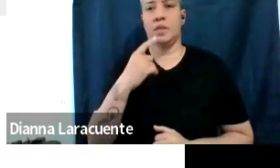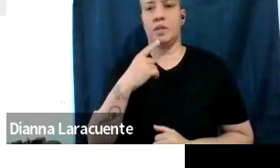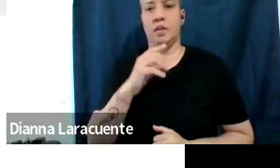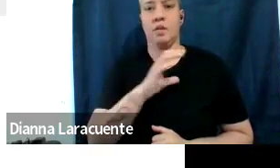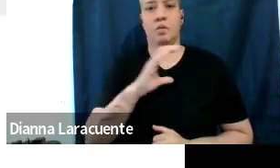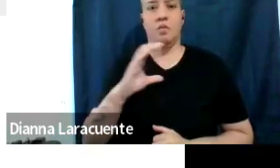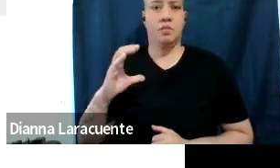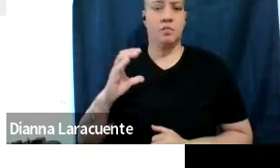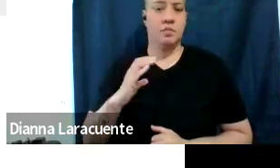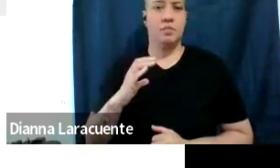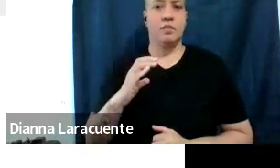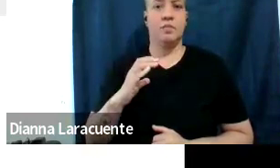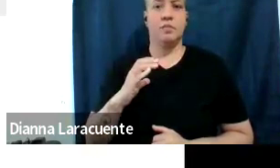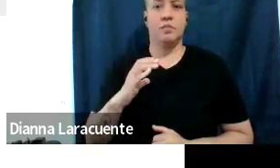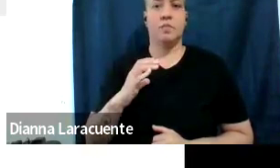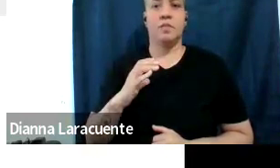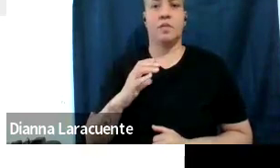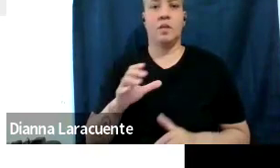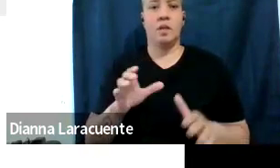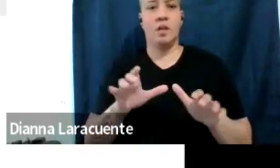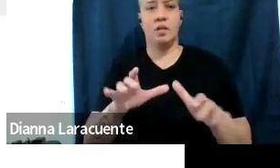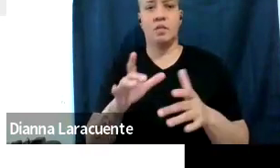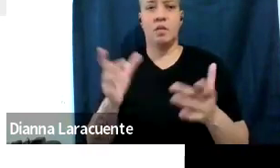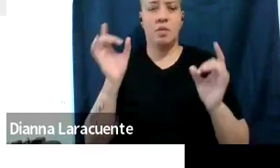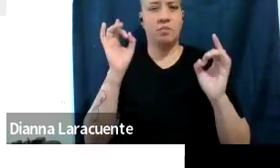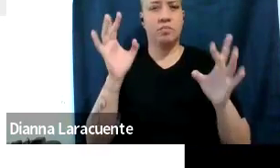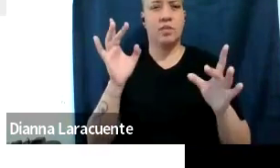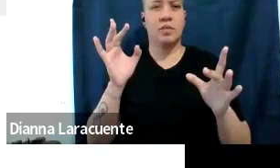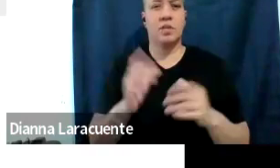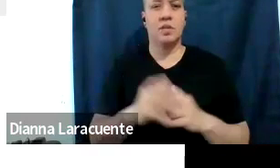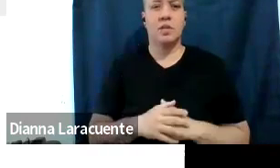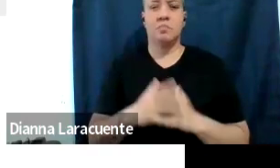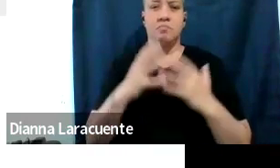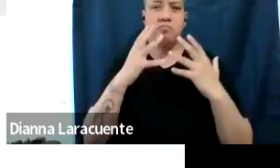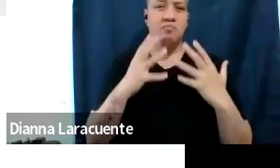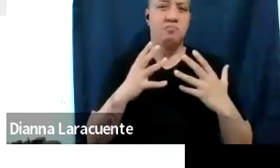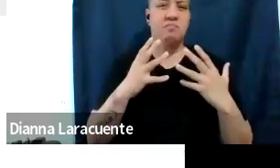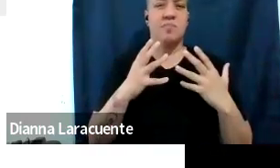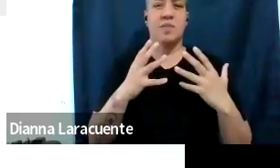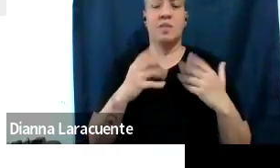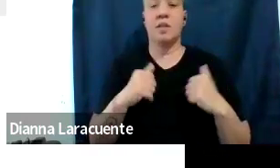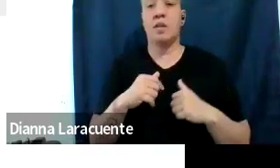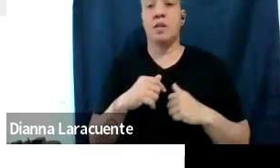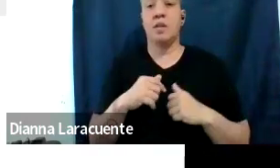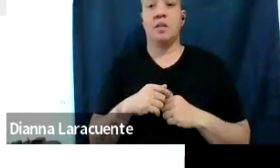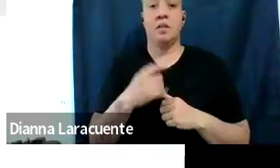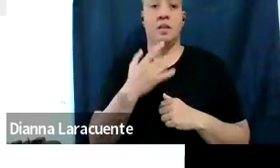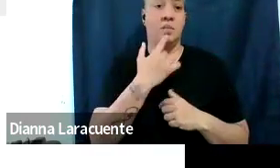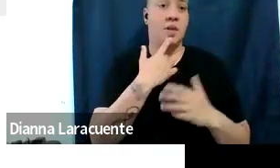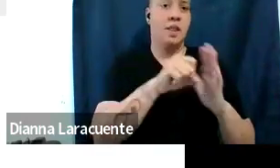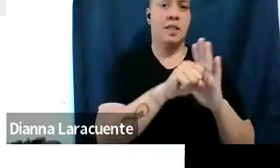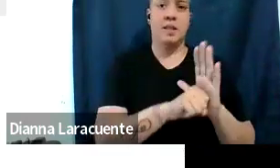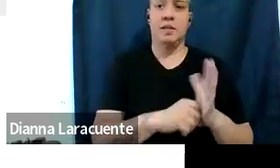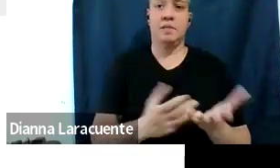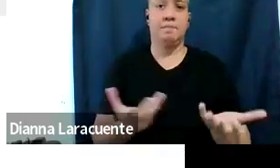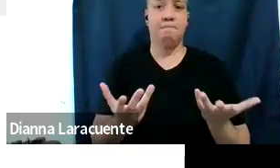el anexionista se me pareció siempre absurdo, deprimente y concebible. Y después dicen que era estadista. Oigan,